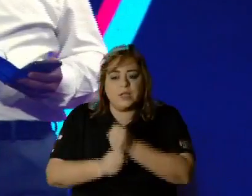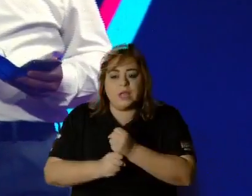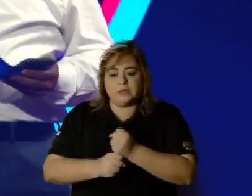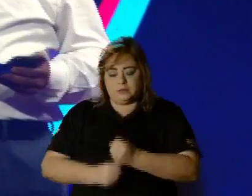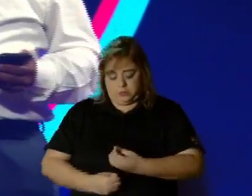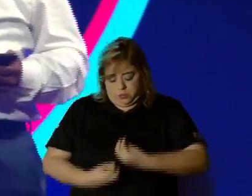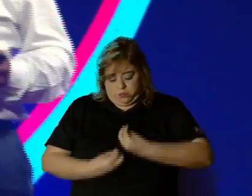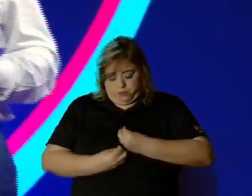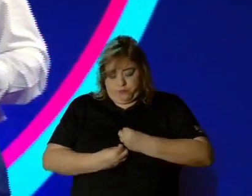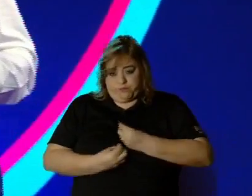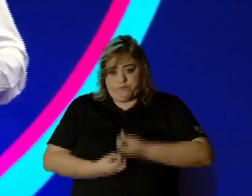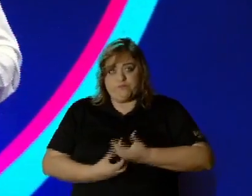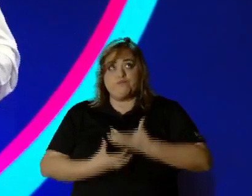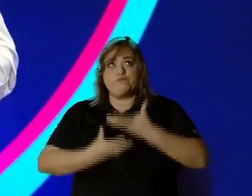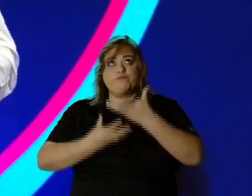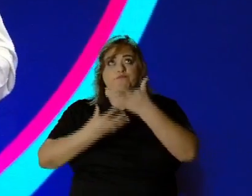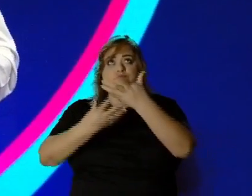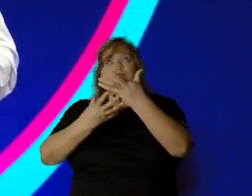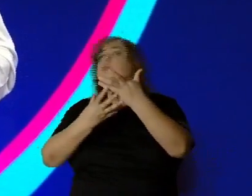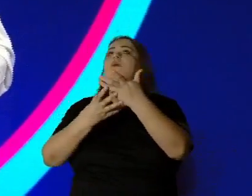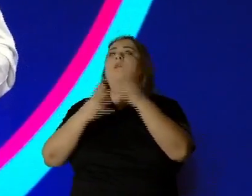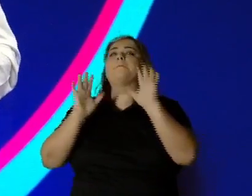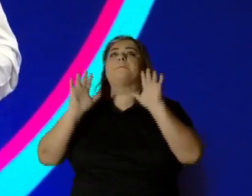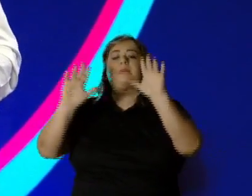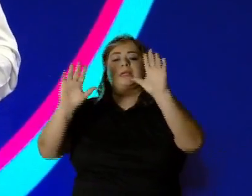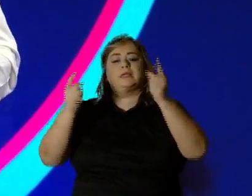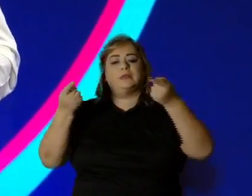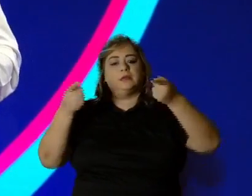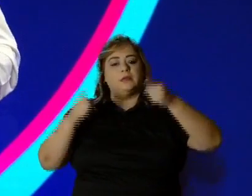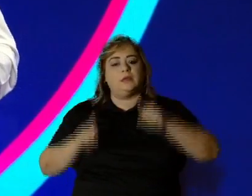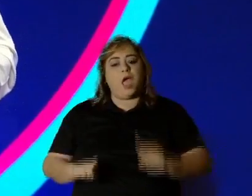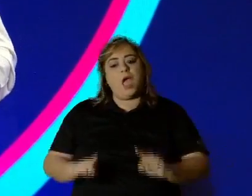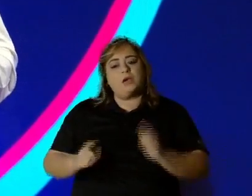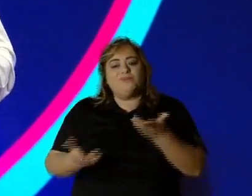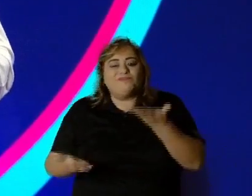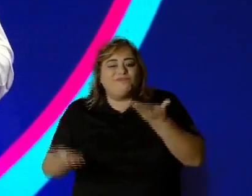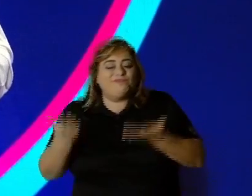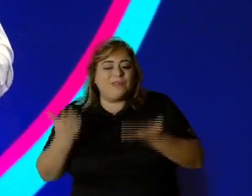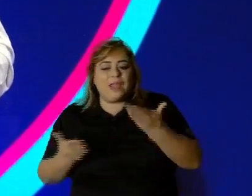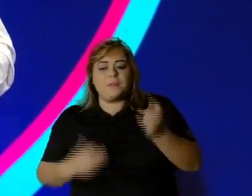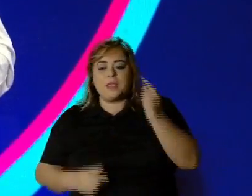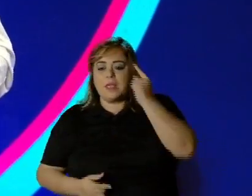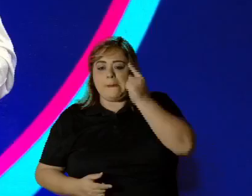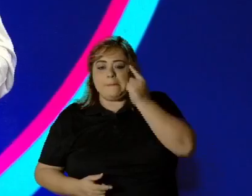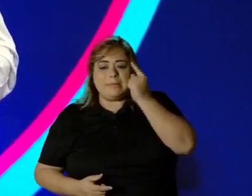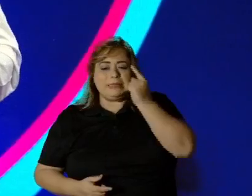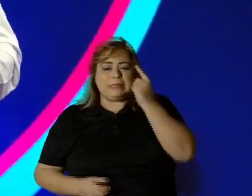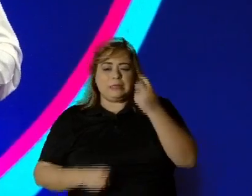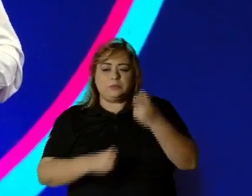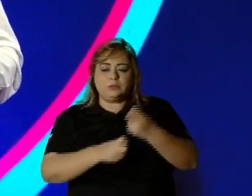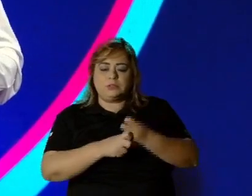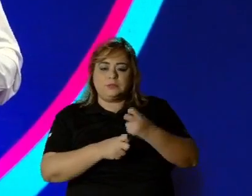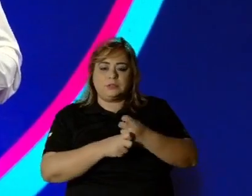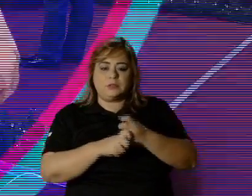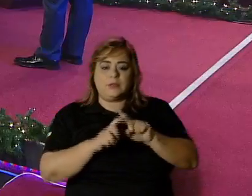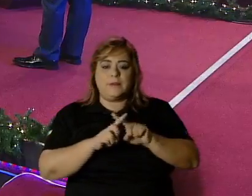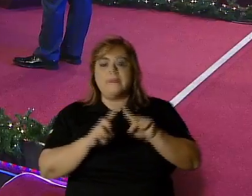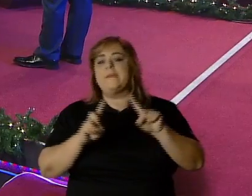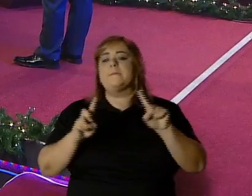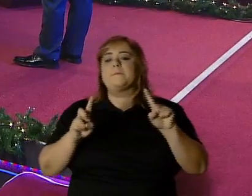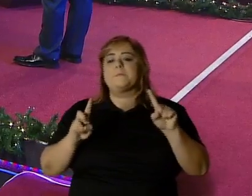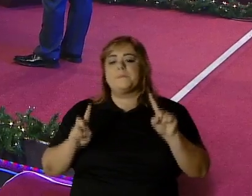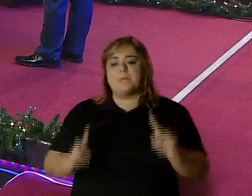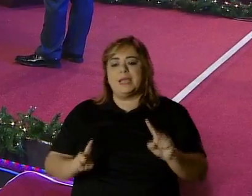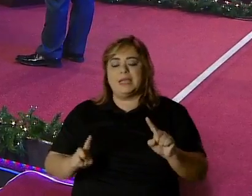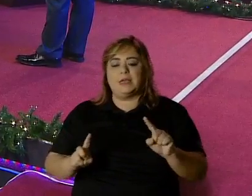peticiones. Gloria al Señor, milagros que quizás pensamos que son difíciles, pero con este